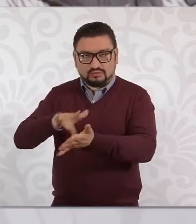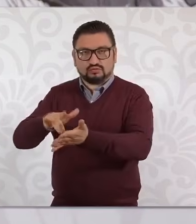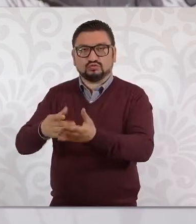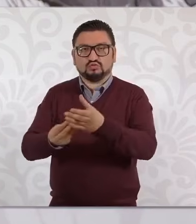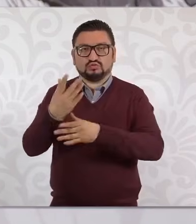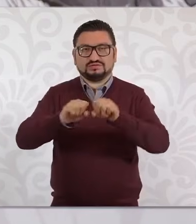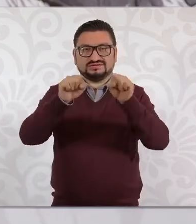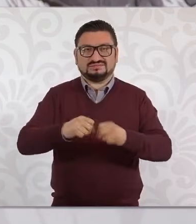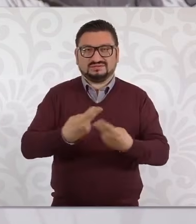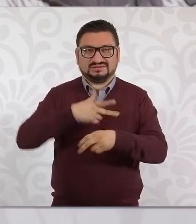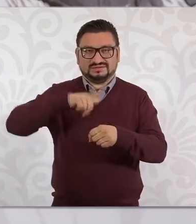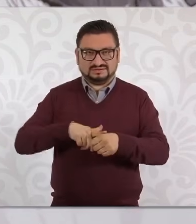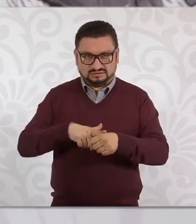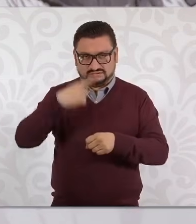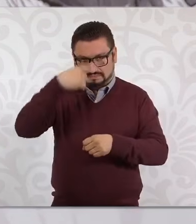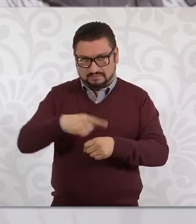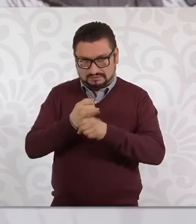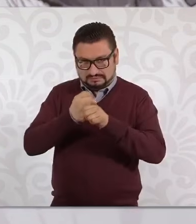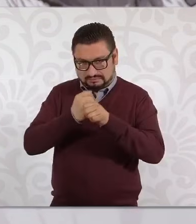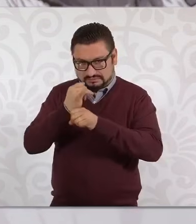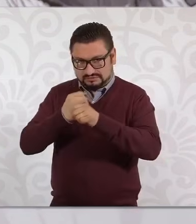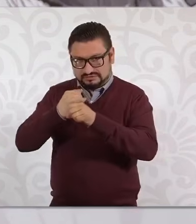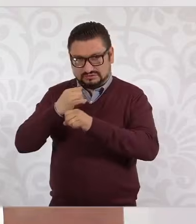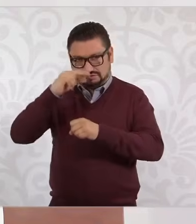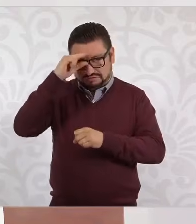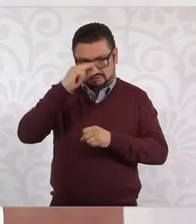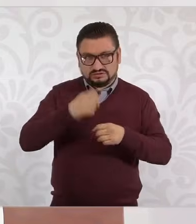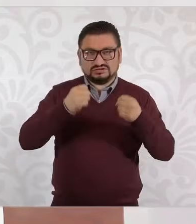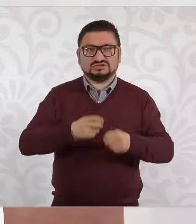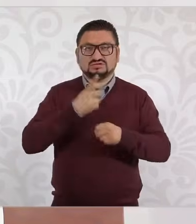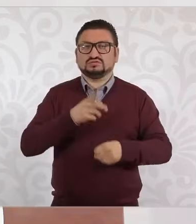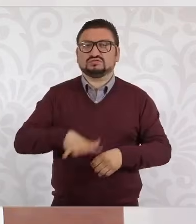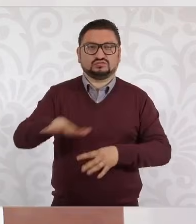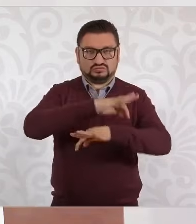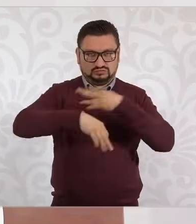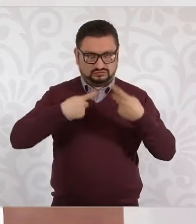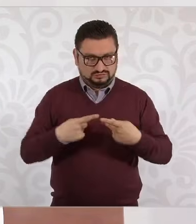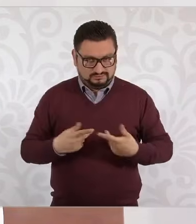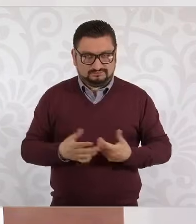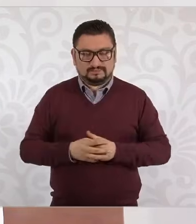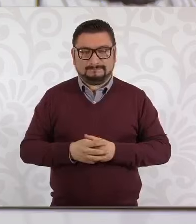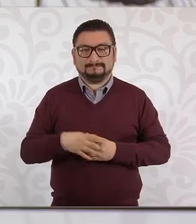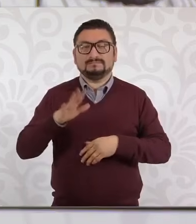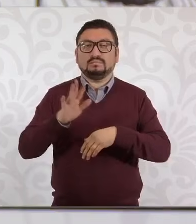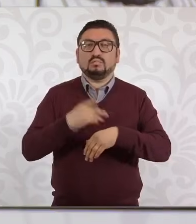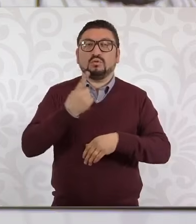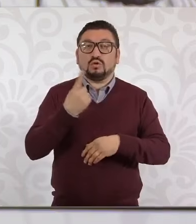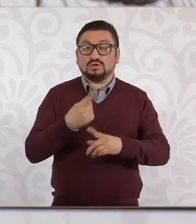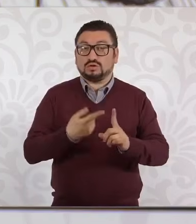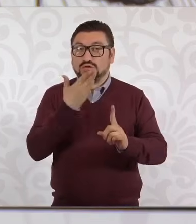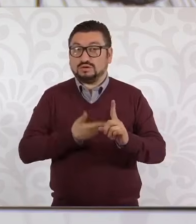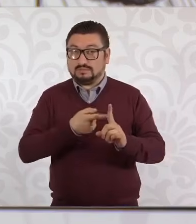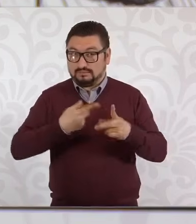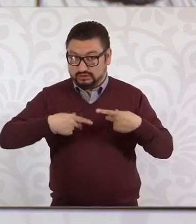Sistema Nacional de Investigación e Inteligencia para la Seguridad Pública. Porque para detener un delincuente,